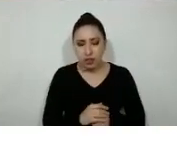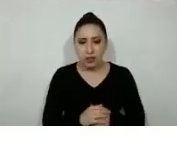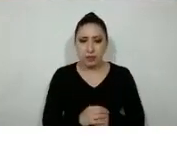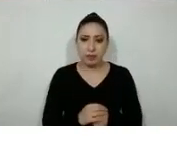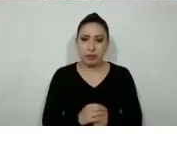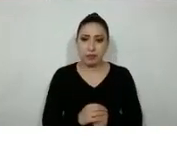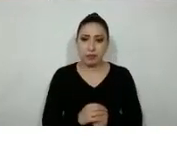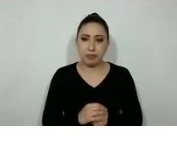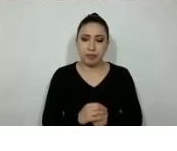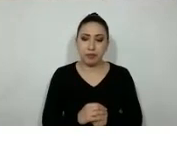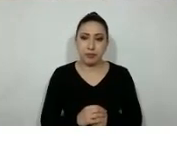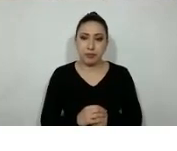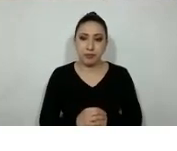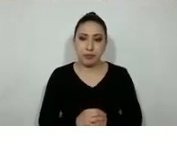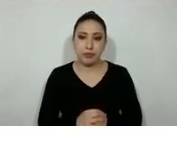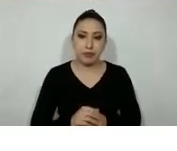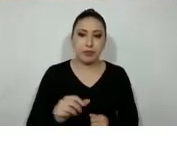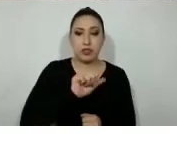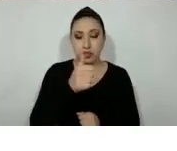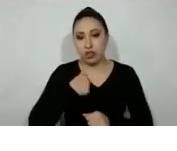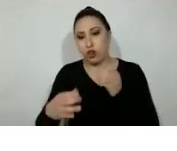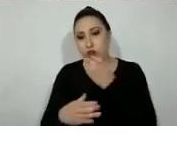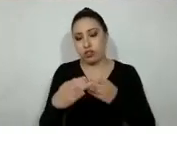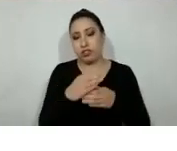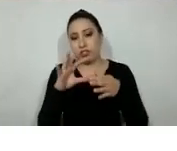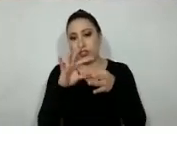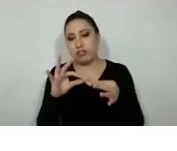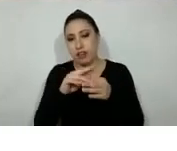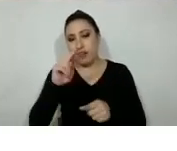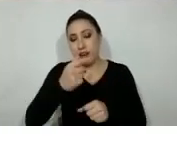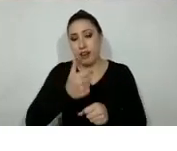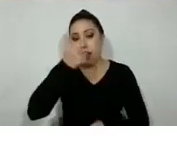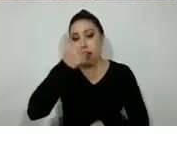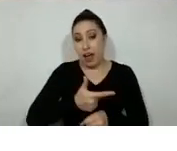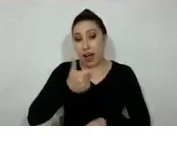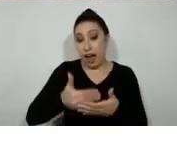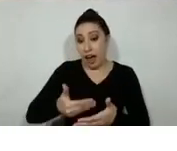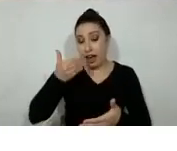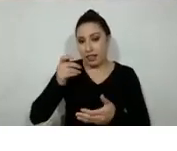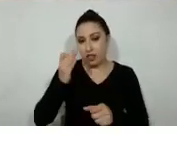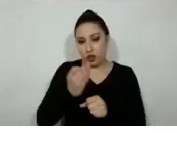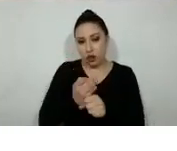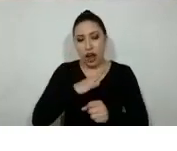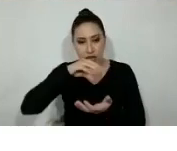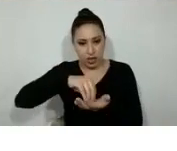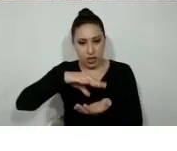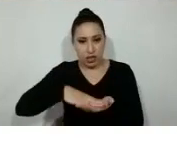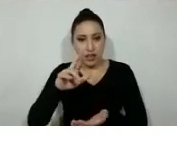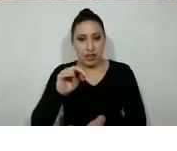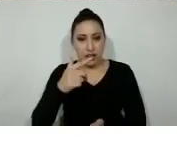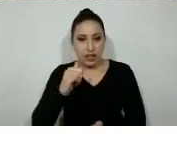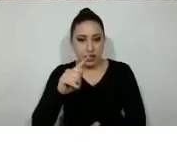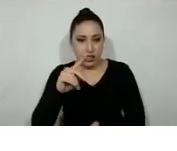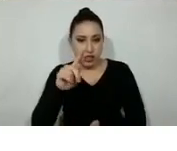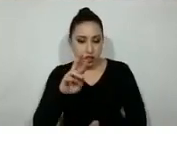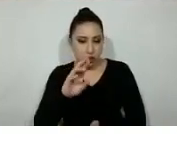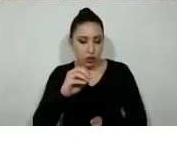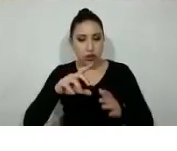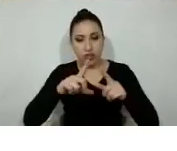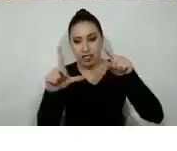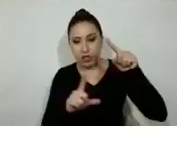Y luego ahí les digo algo grave. Antes de que existiera el Registro Nacional de Detenciones, que ahora existe, antes de que existiera,